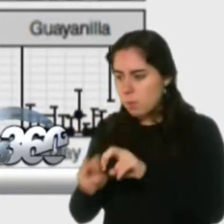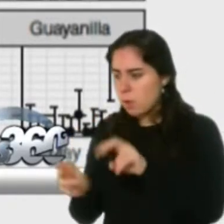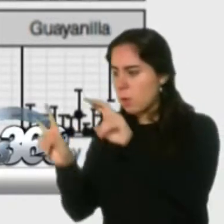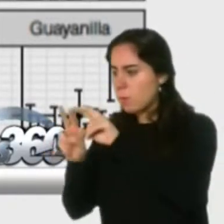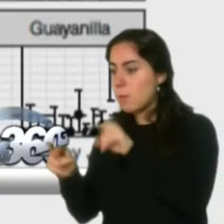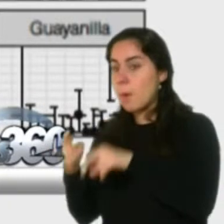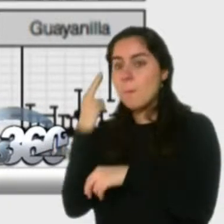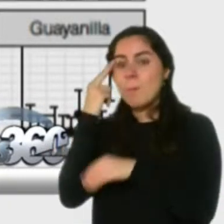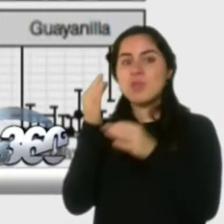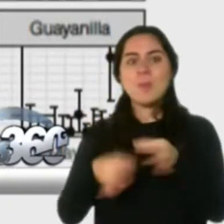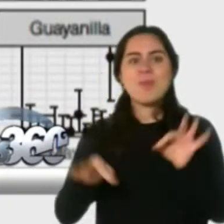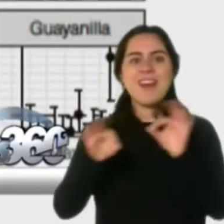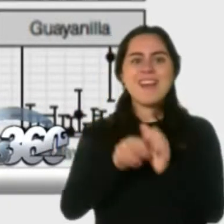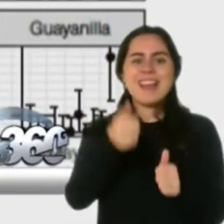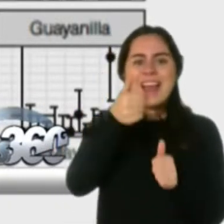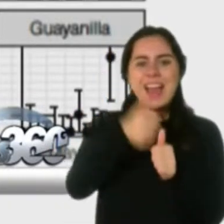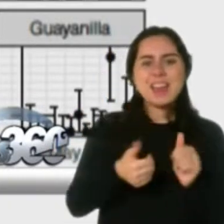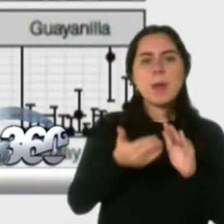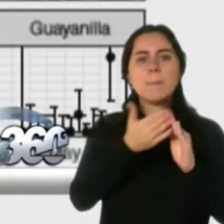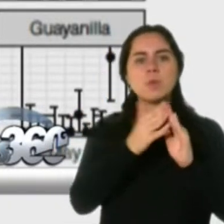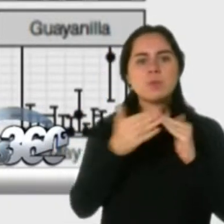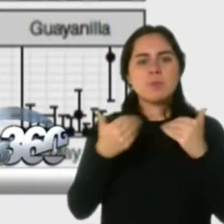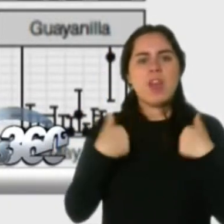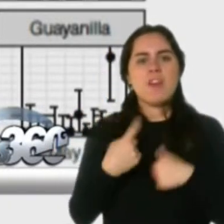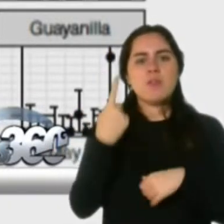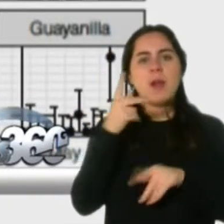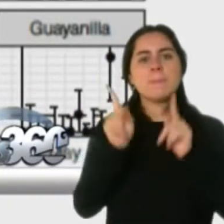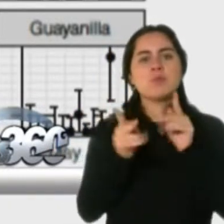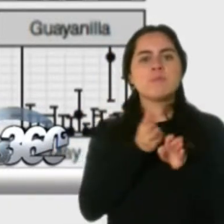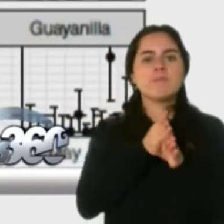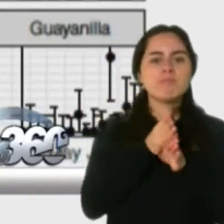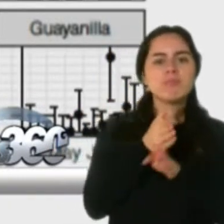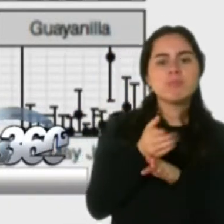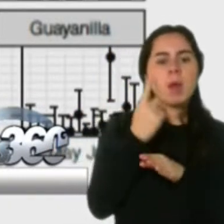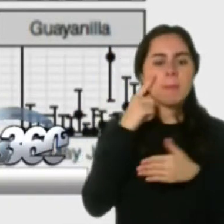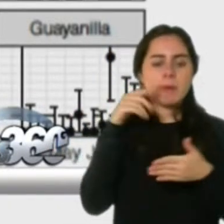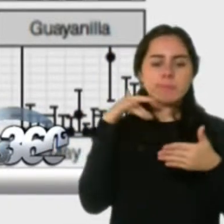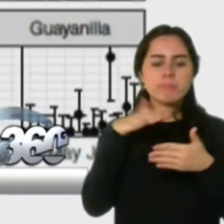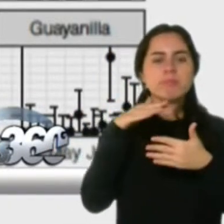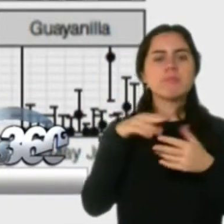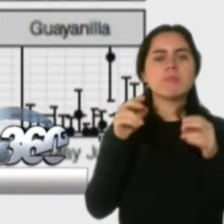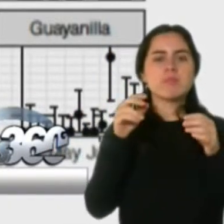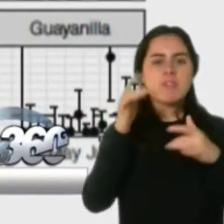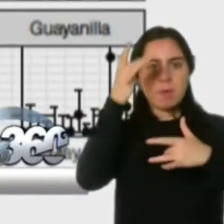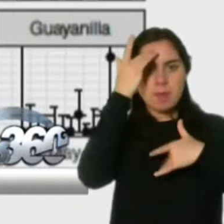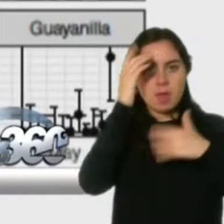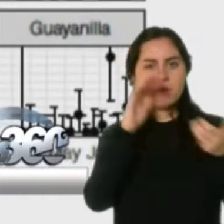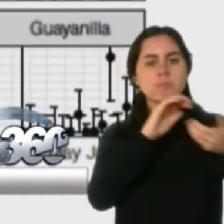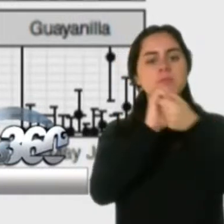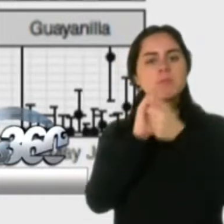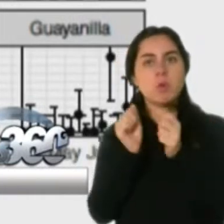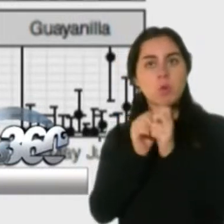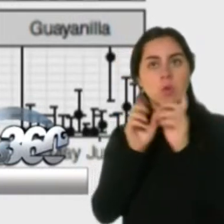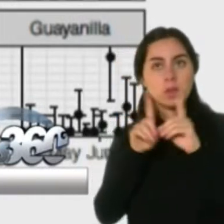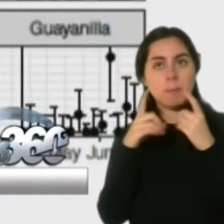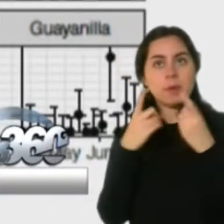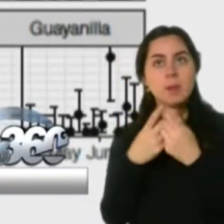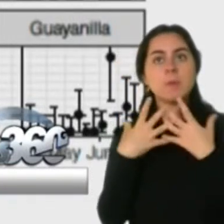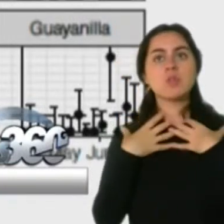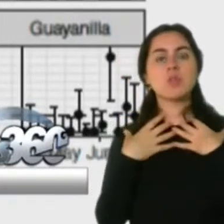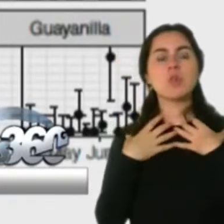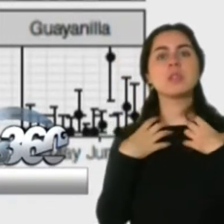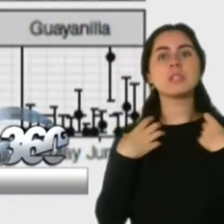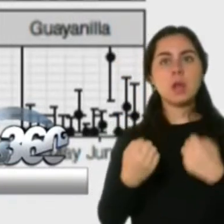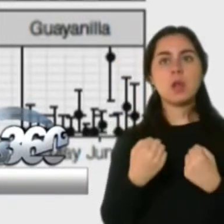al rastreo de municipios que se está dando en este momento con el Departamento de Salud que está dirigiendo Fabiola Cruz,